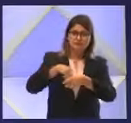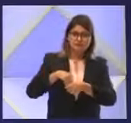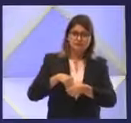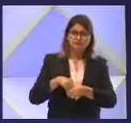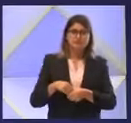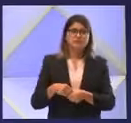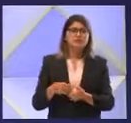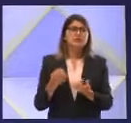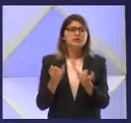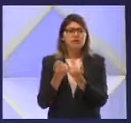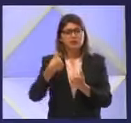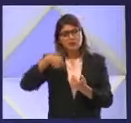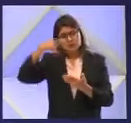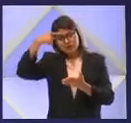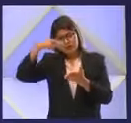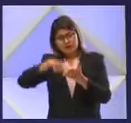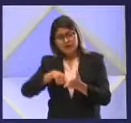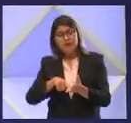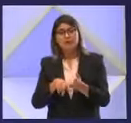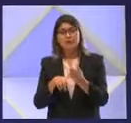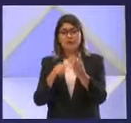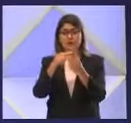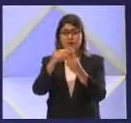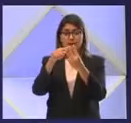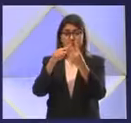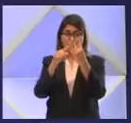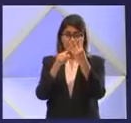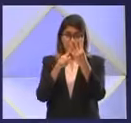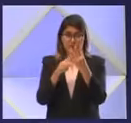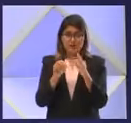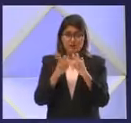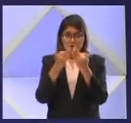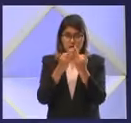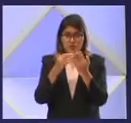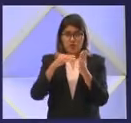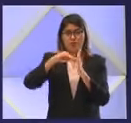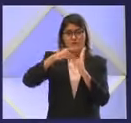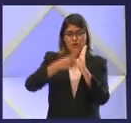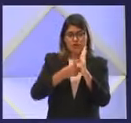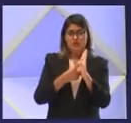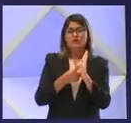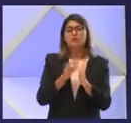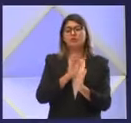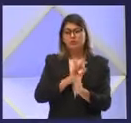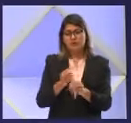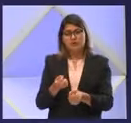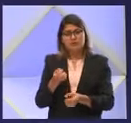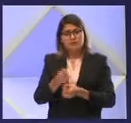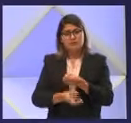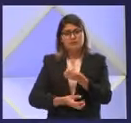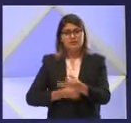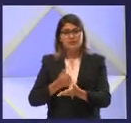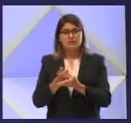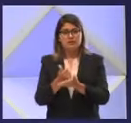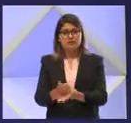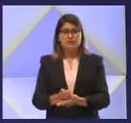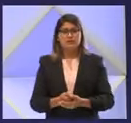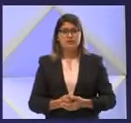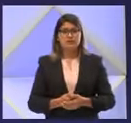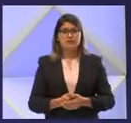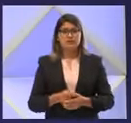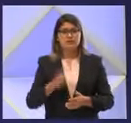puede haber alianzas entre esos tres modelos pero una un servicio comunitario es aquel